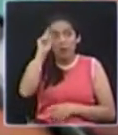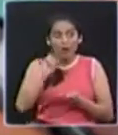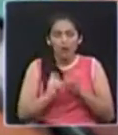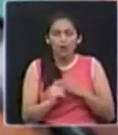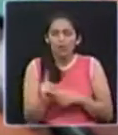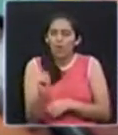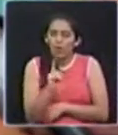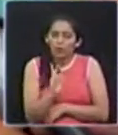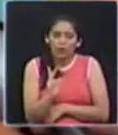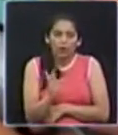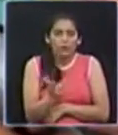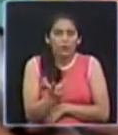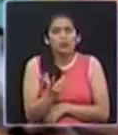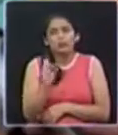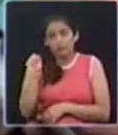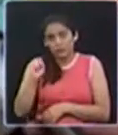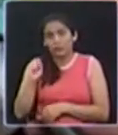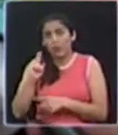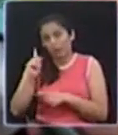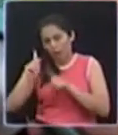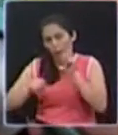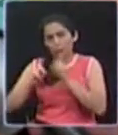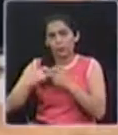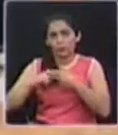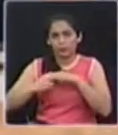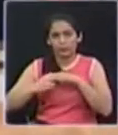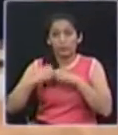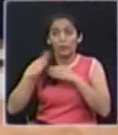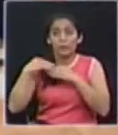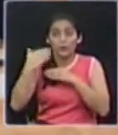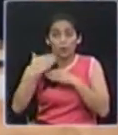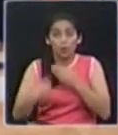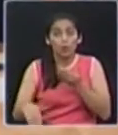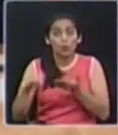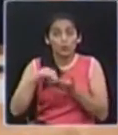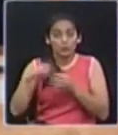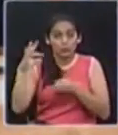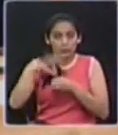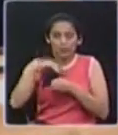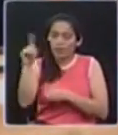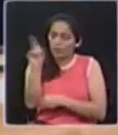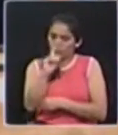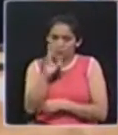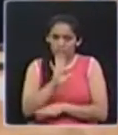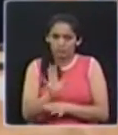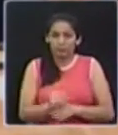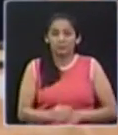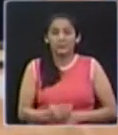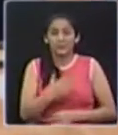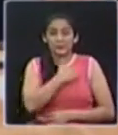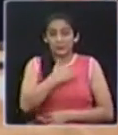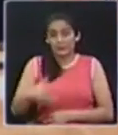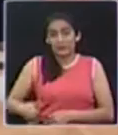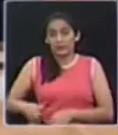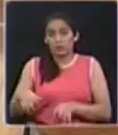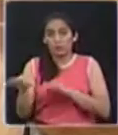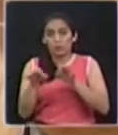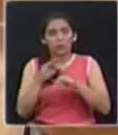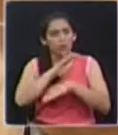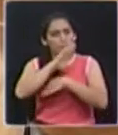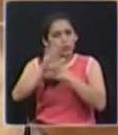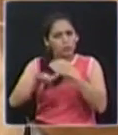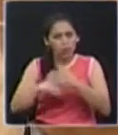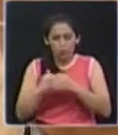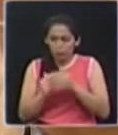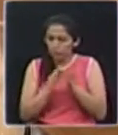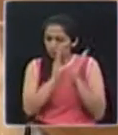bastante acotados, pero eso no debería suceder. El titular del CNE garantizó la transparencia del proceso electoral,